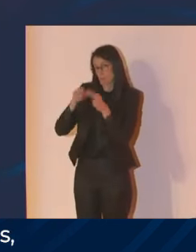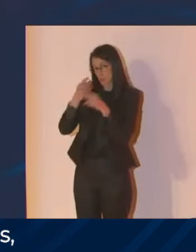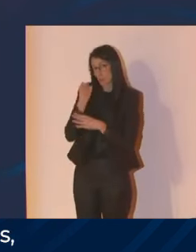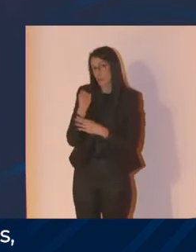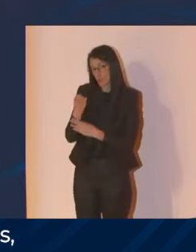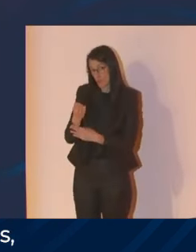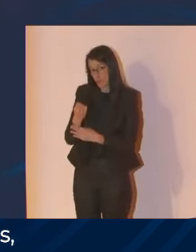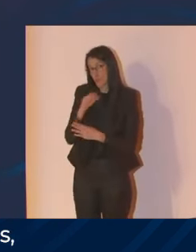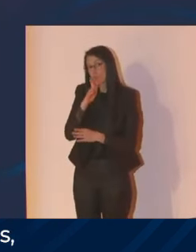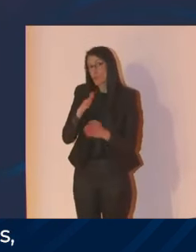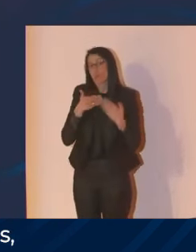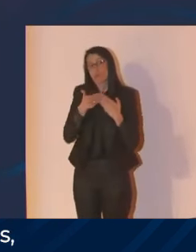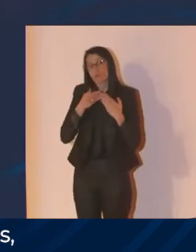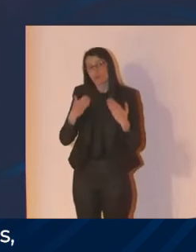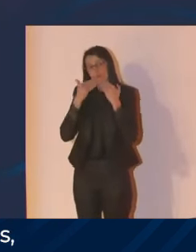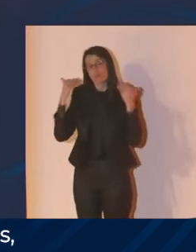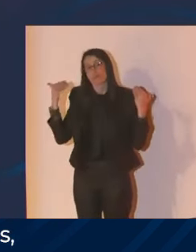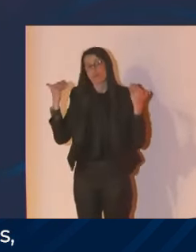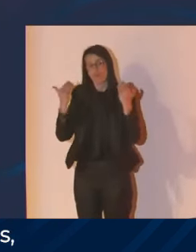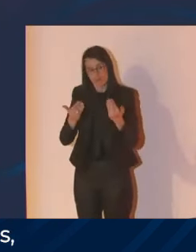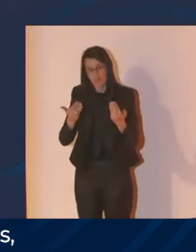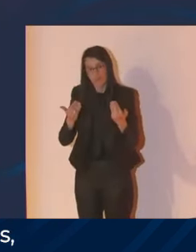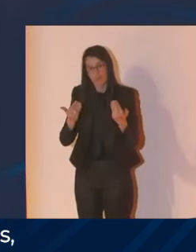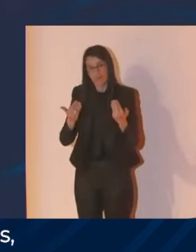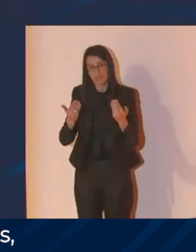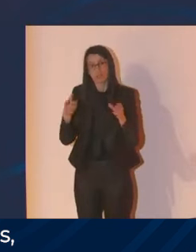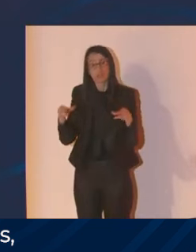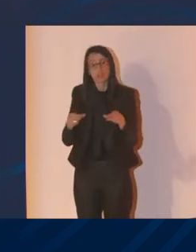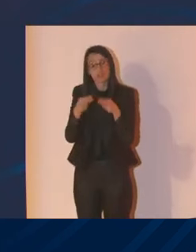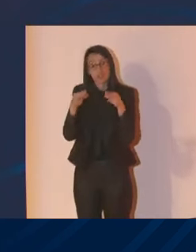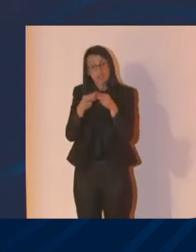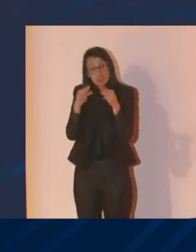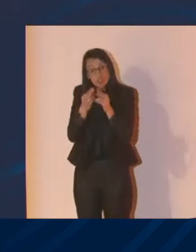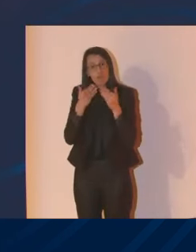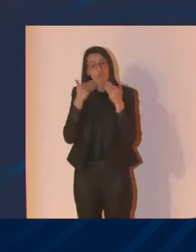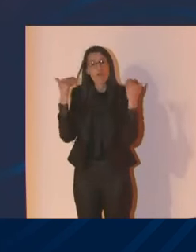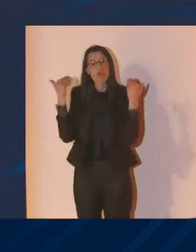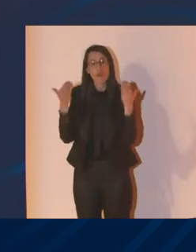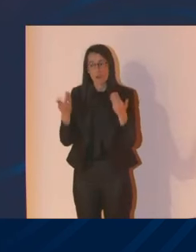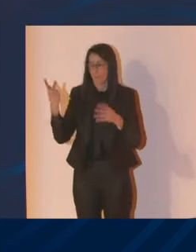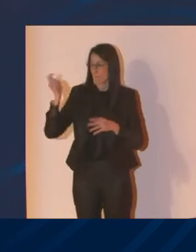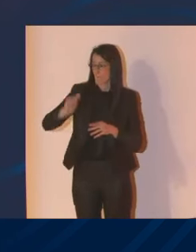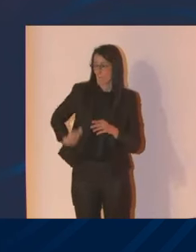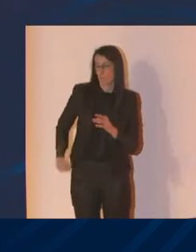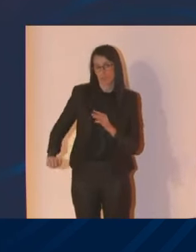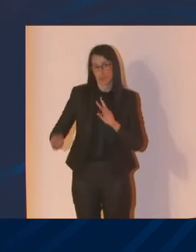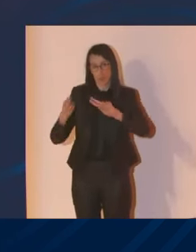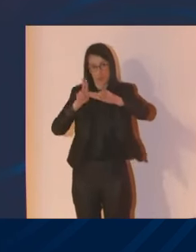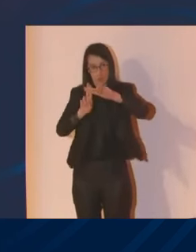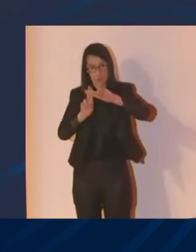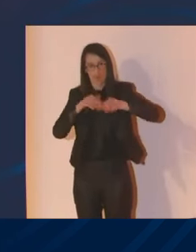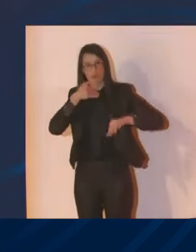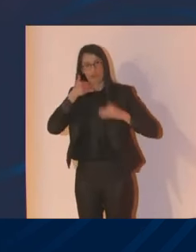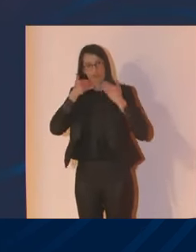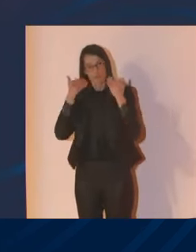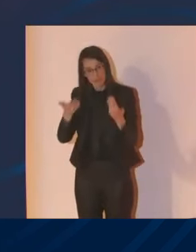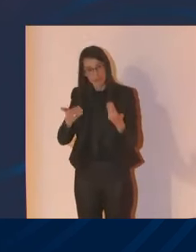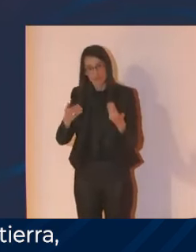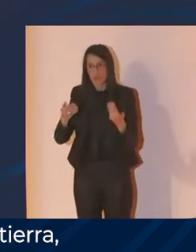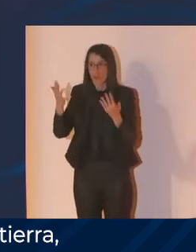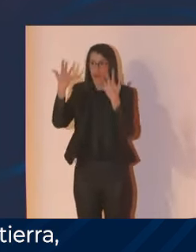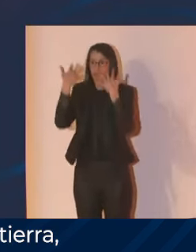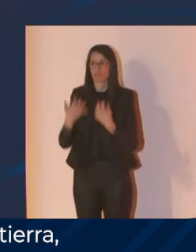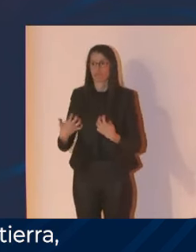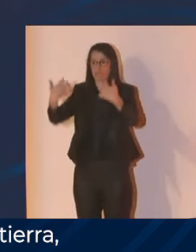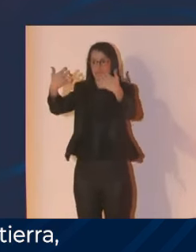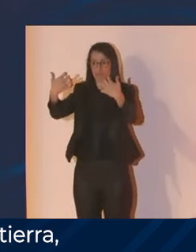que gracias a los voluntarios, gracias a los socios, gracias a todos los profesionales de Cruz Roja y gracias a todos que